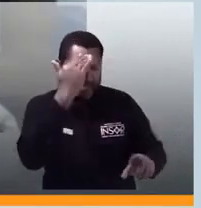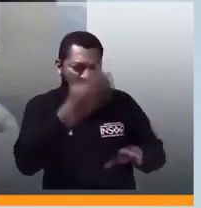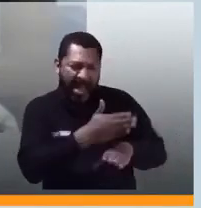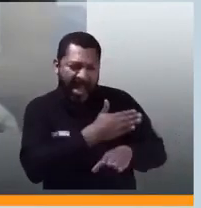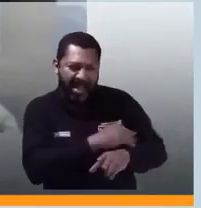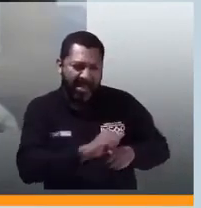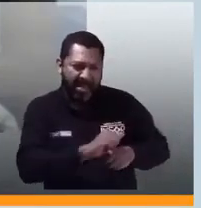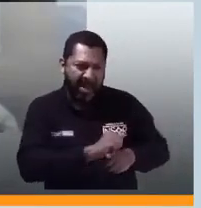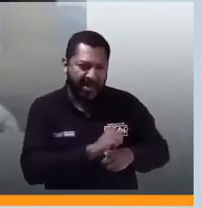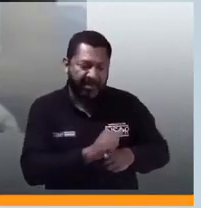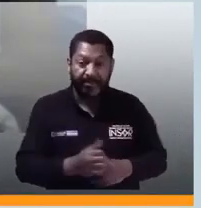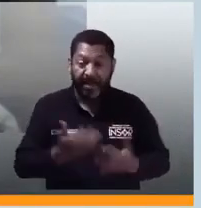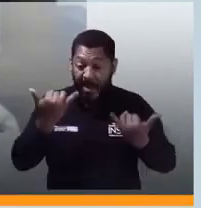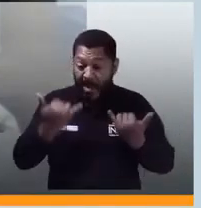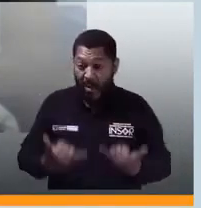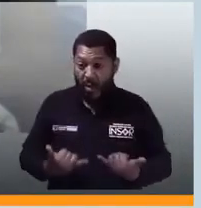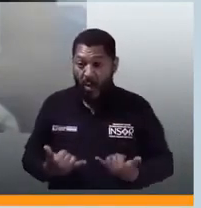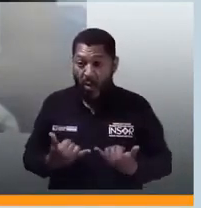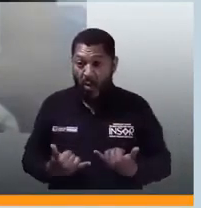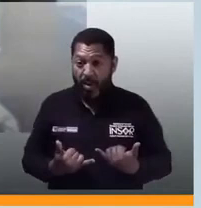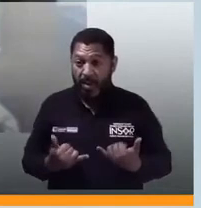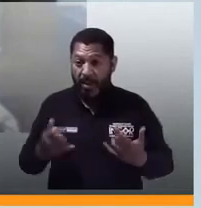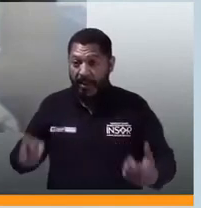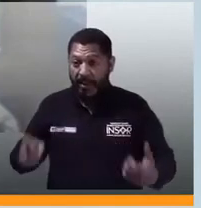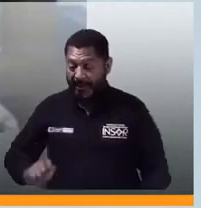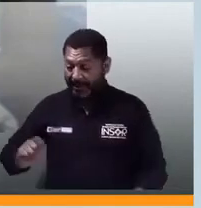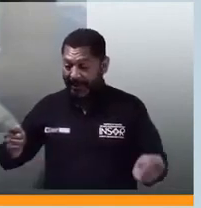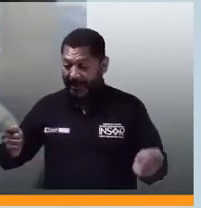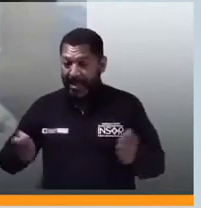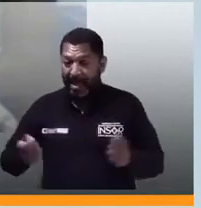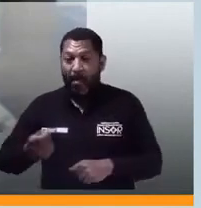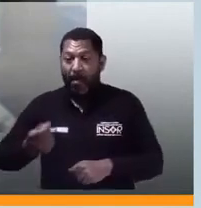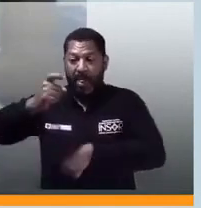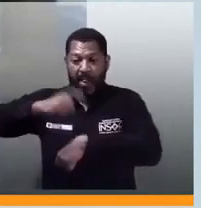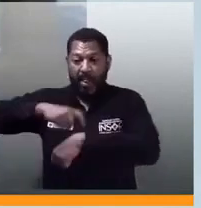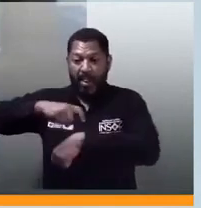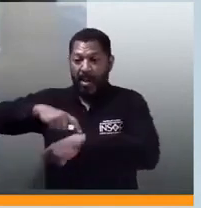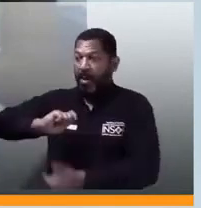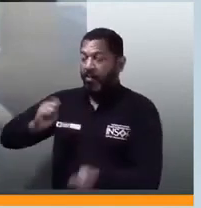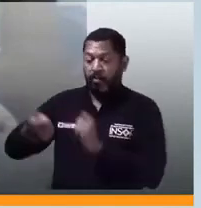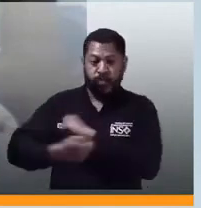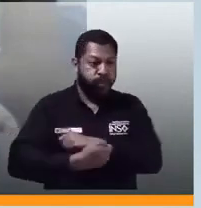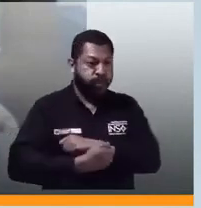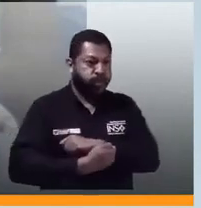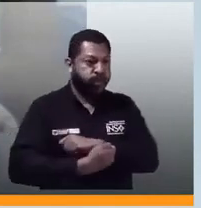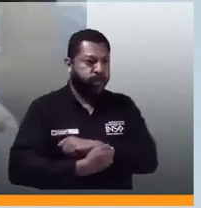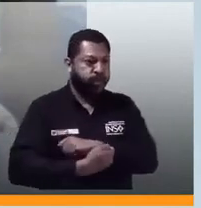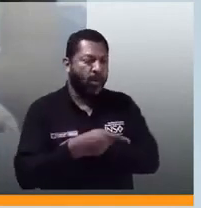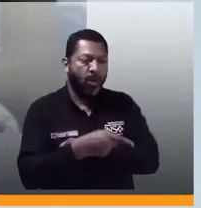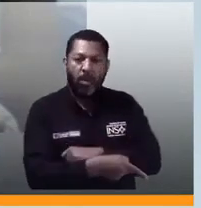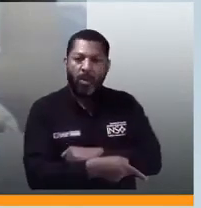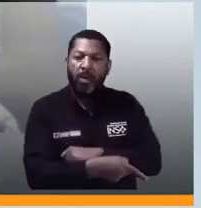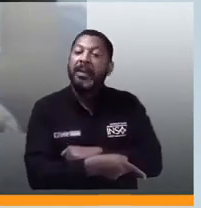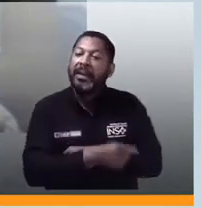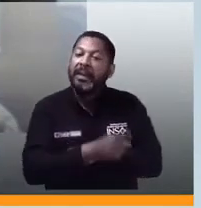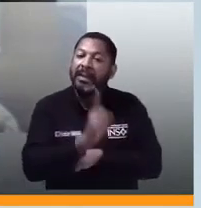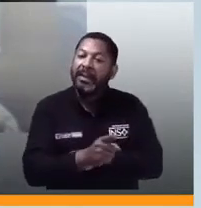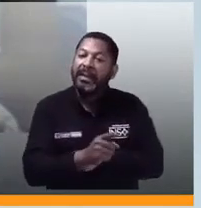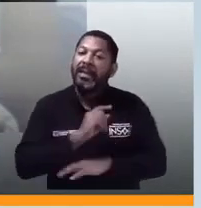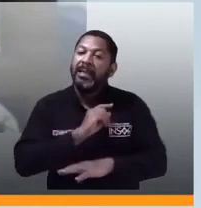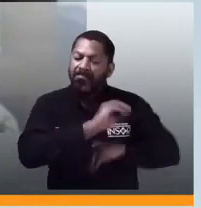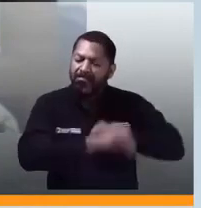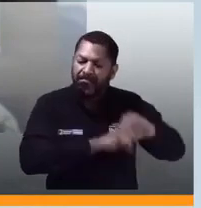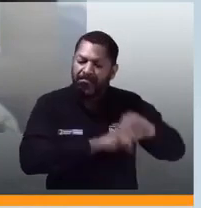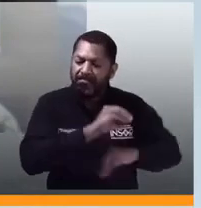tecnologías. En este caso hicimos un tránsito en corto tiempo, y eso exigió que posiblemente